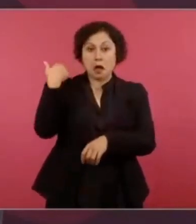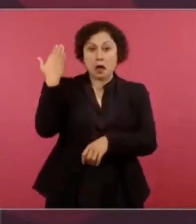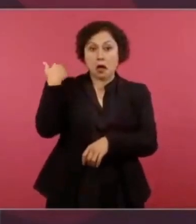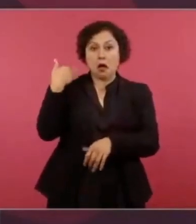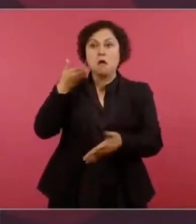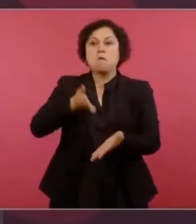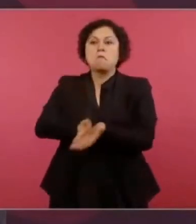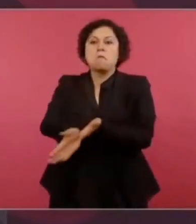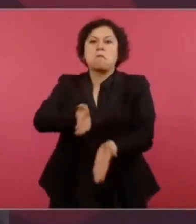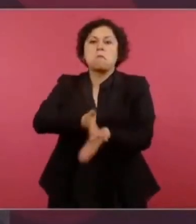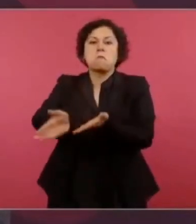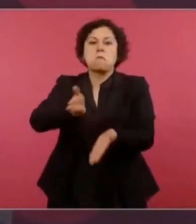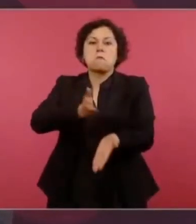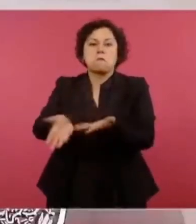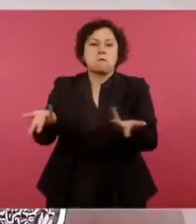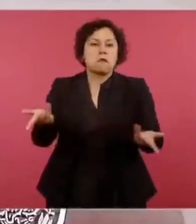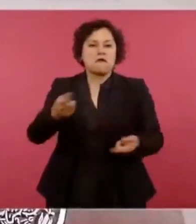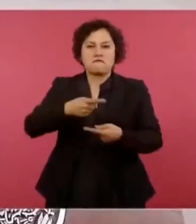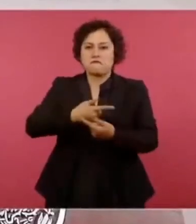Entraban